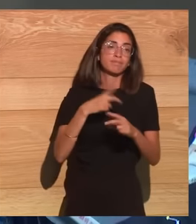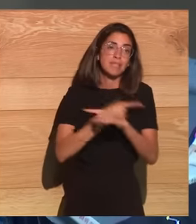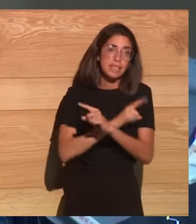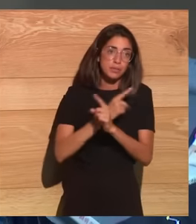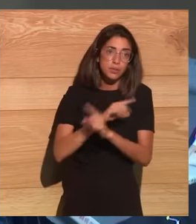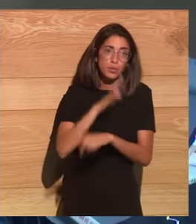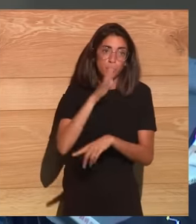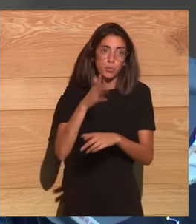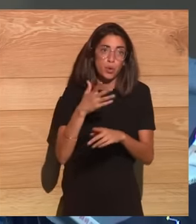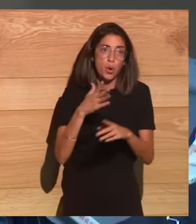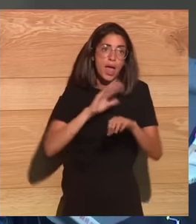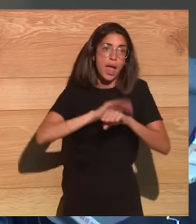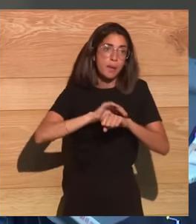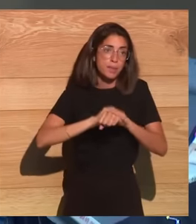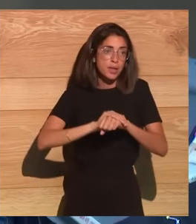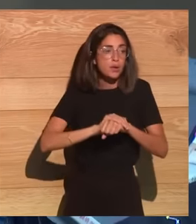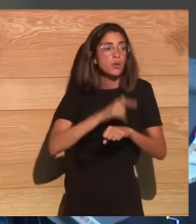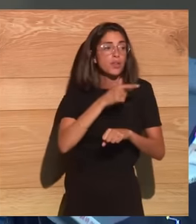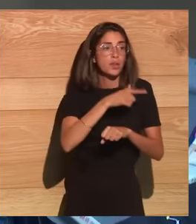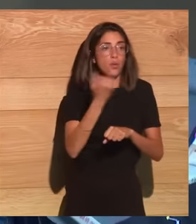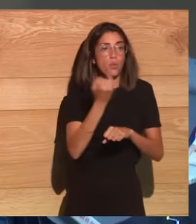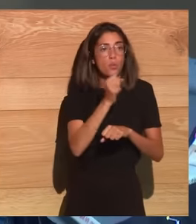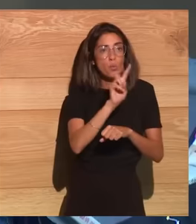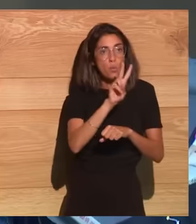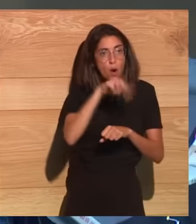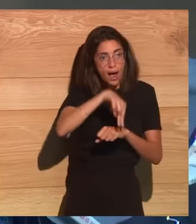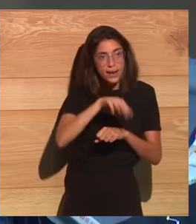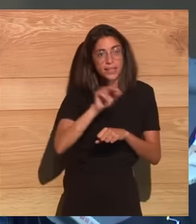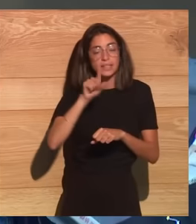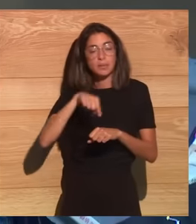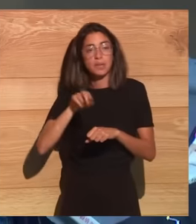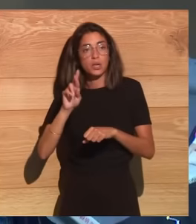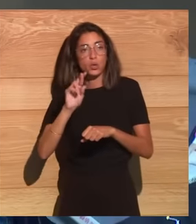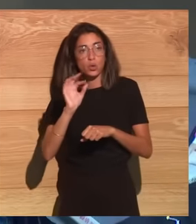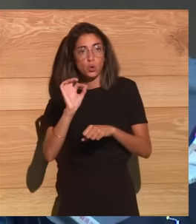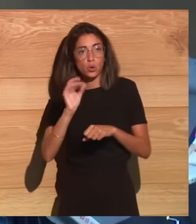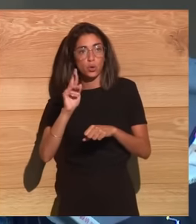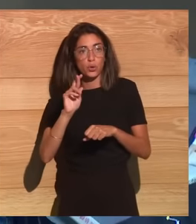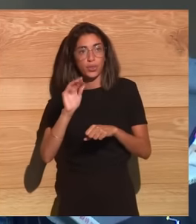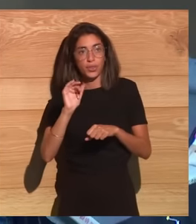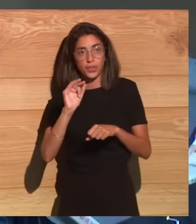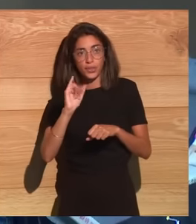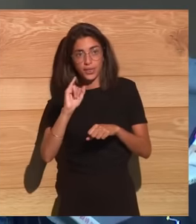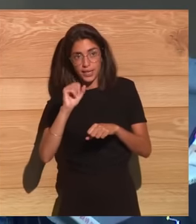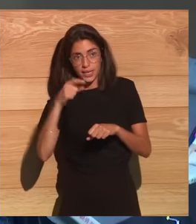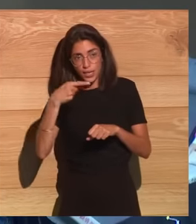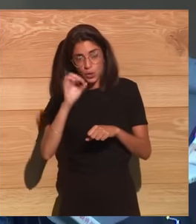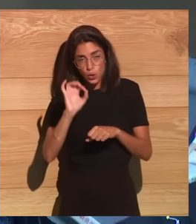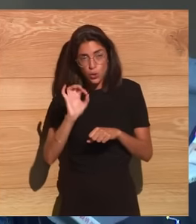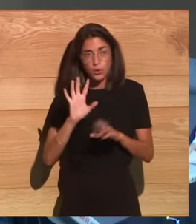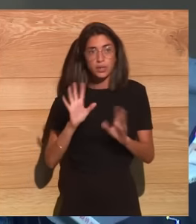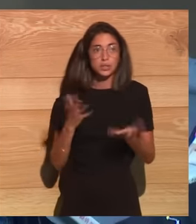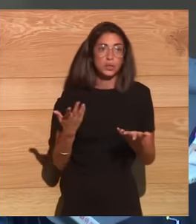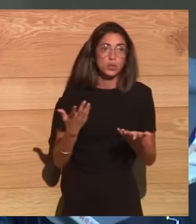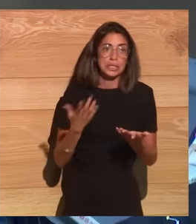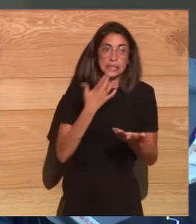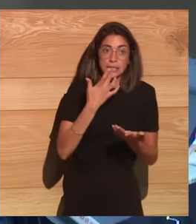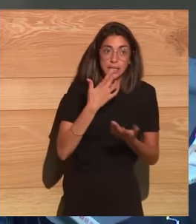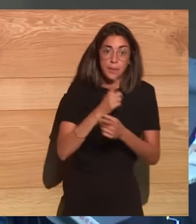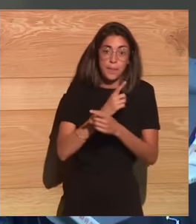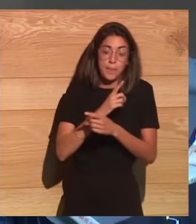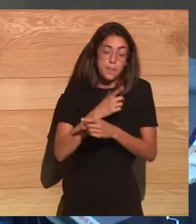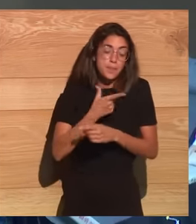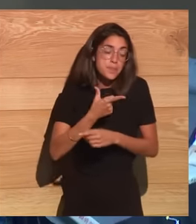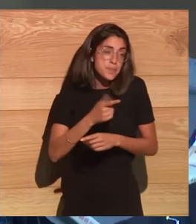de Juan Gómez Jurado y de Rodrigo Cortés. Pero si te va mal, tío, piensa que siempre puedes volver a la comedia donde eres amigo de